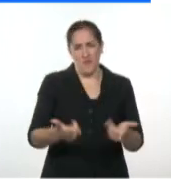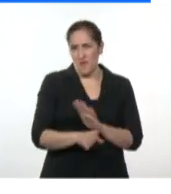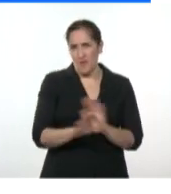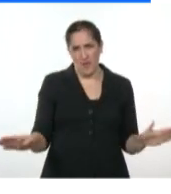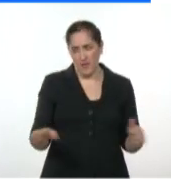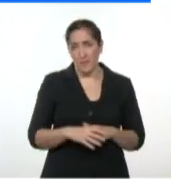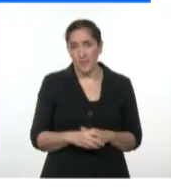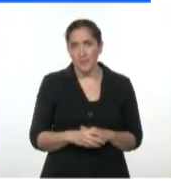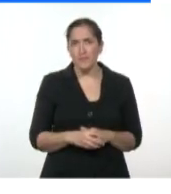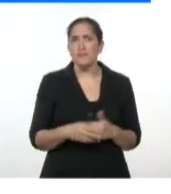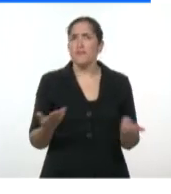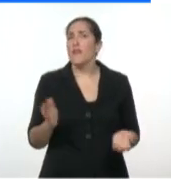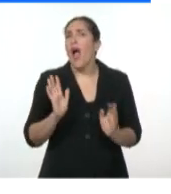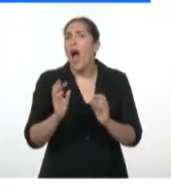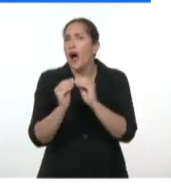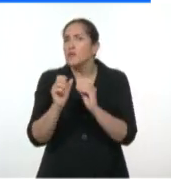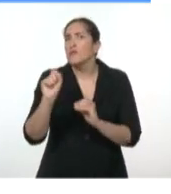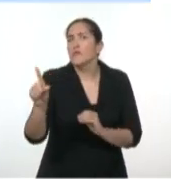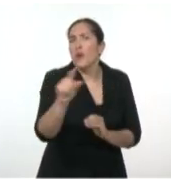¿Pero eso no es privado de cada pareja?